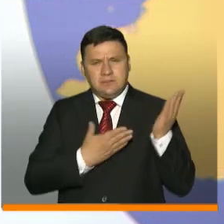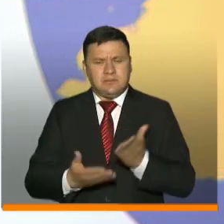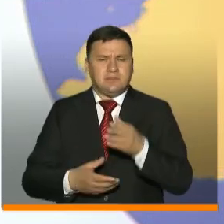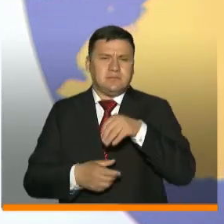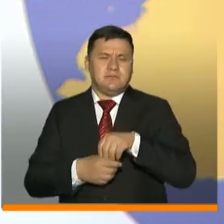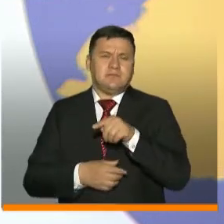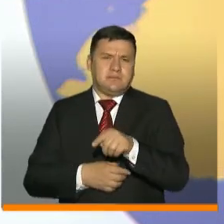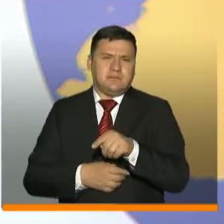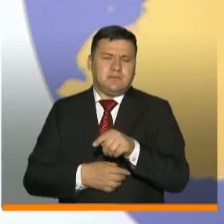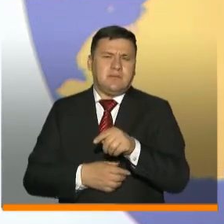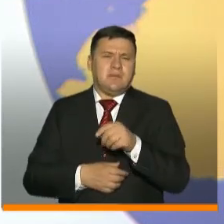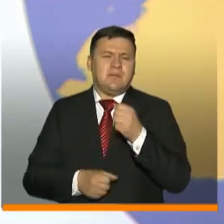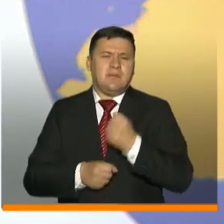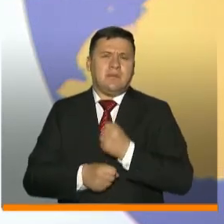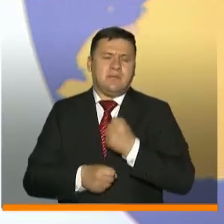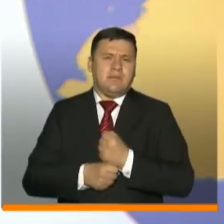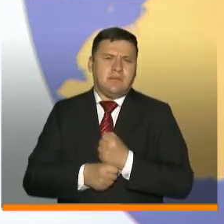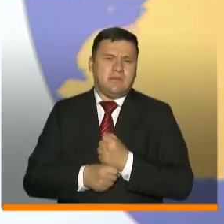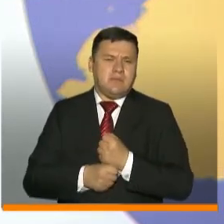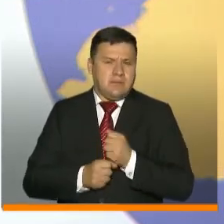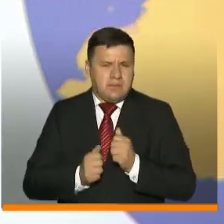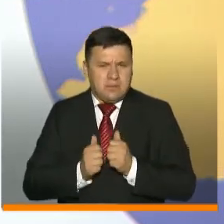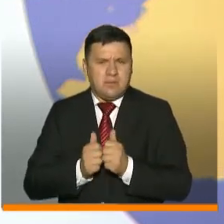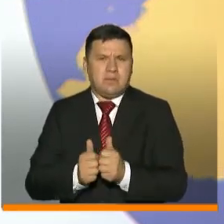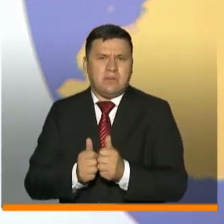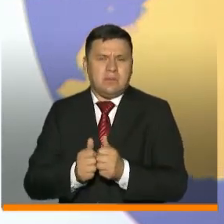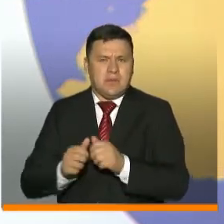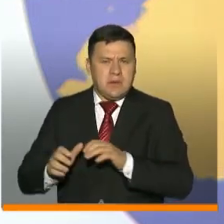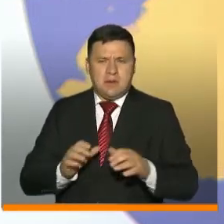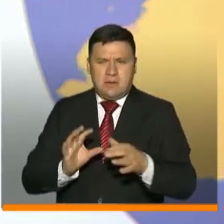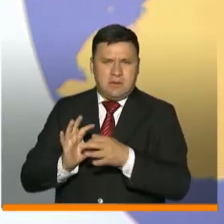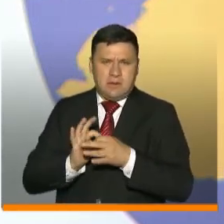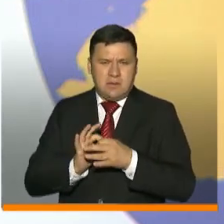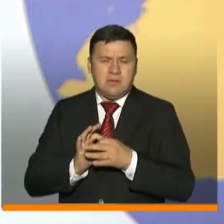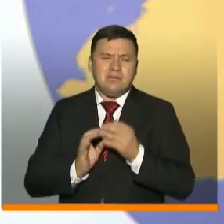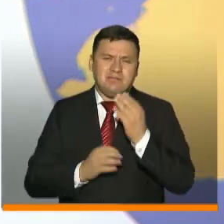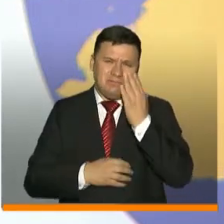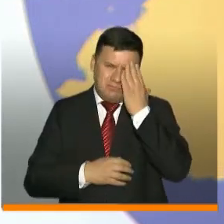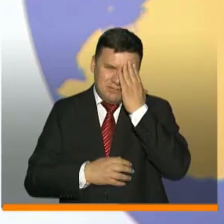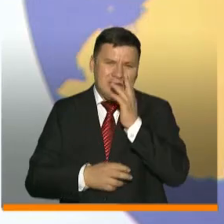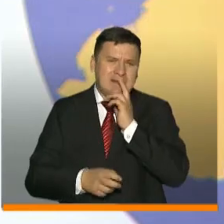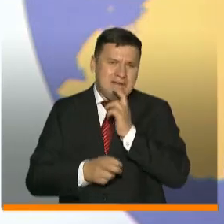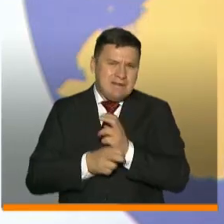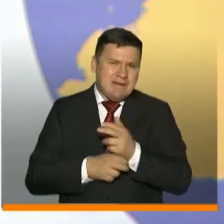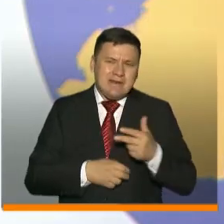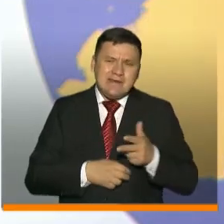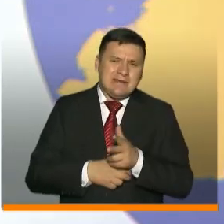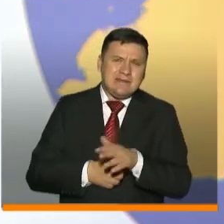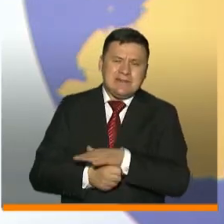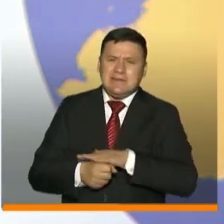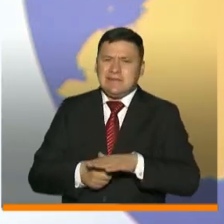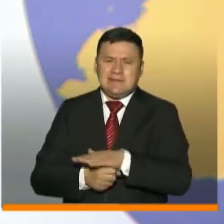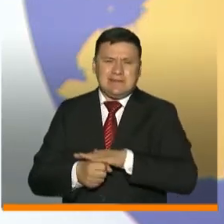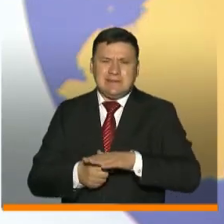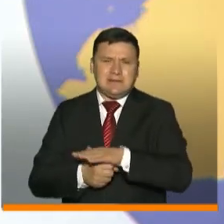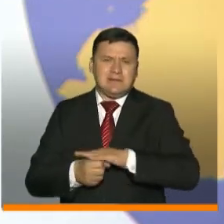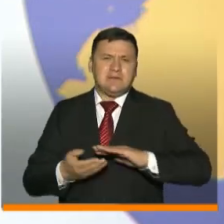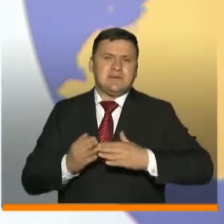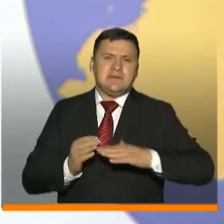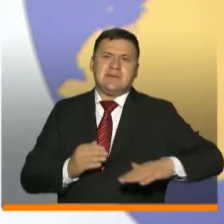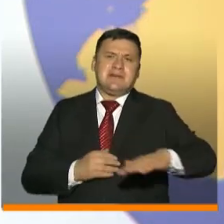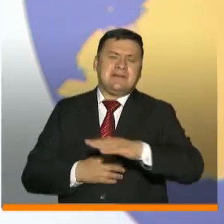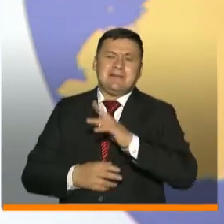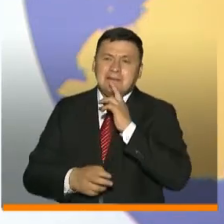haciendo, llevamos trabajo conjunto, acciones conjuntas. A pesar de las difíciles situaciones que esta comunidad